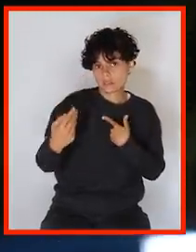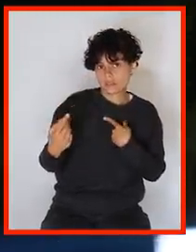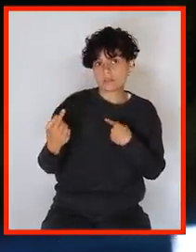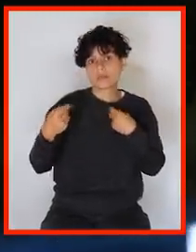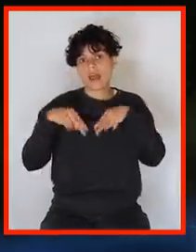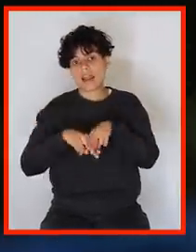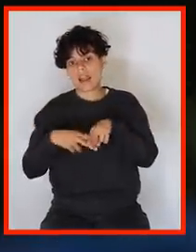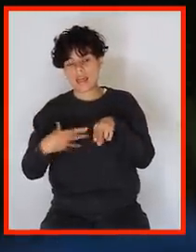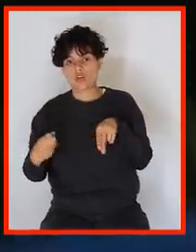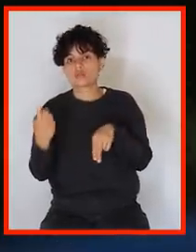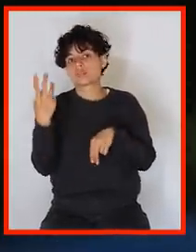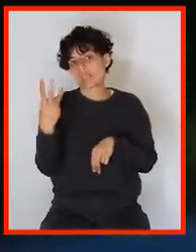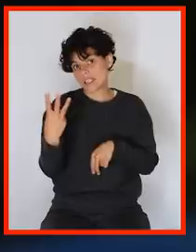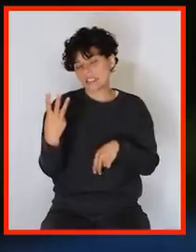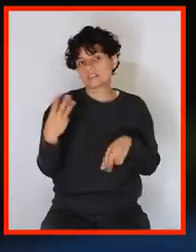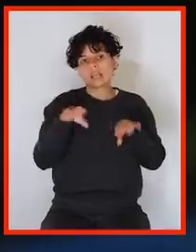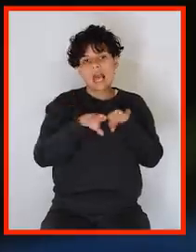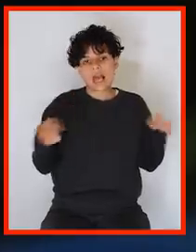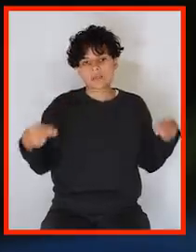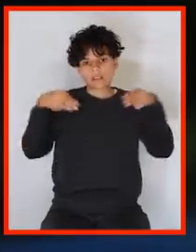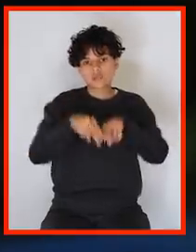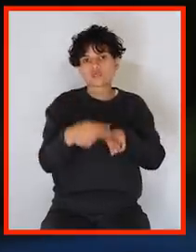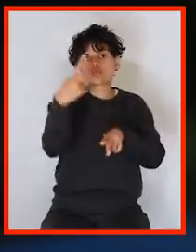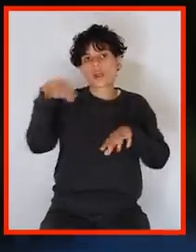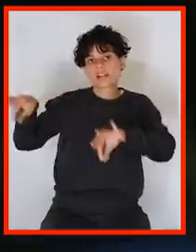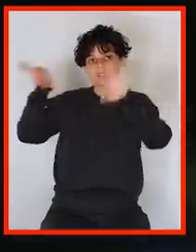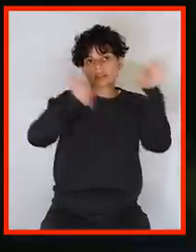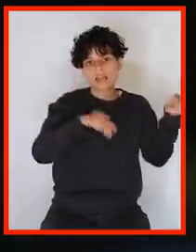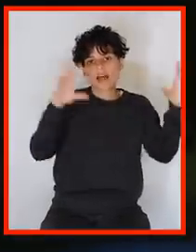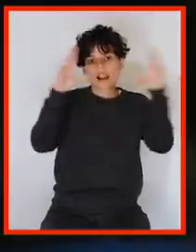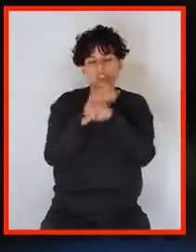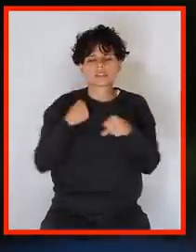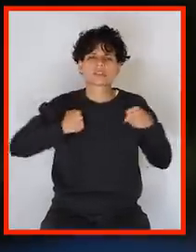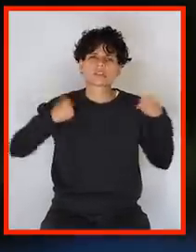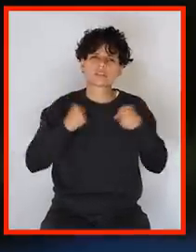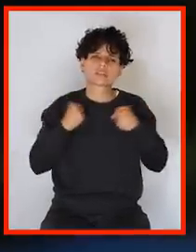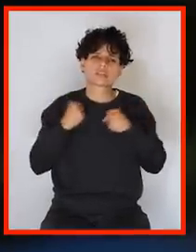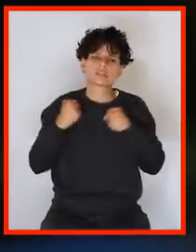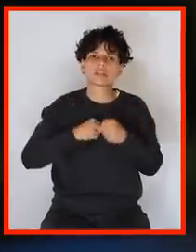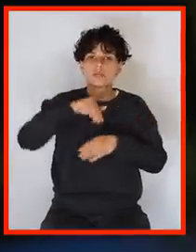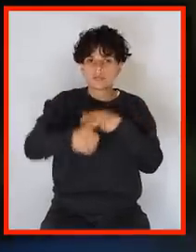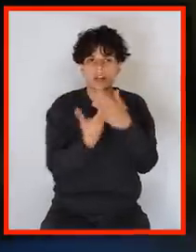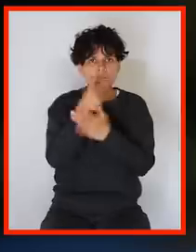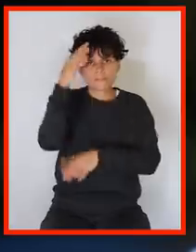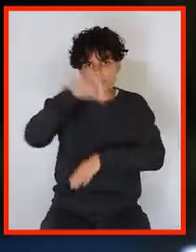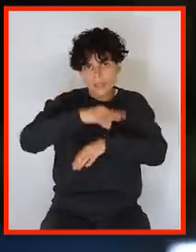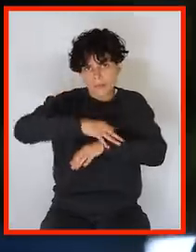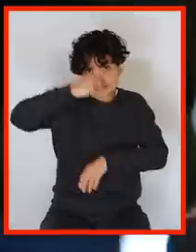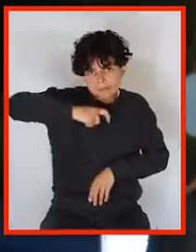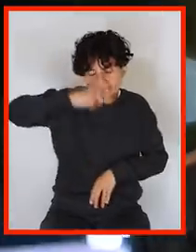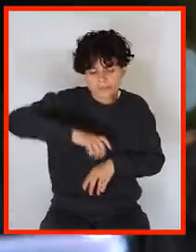mi pareja, mi hijo y yo en la misma cama. Con una pura frazada, pasamos frío toda la noche, nos despertamos al otro día todos